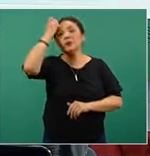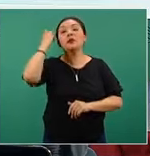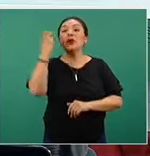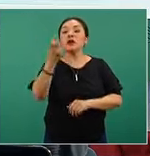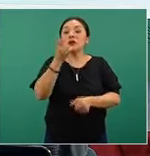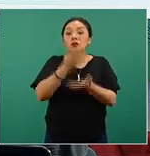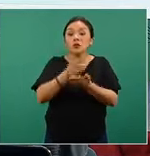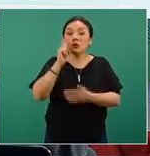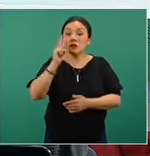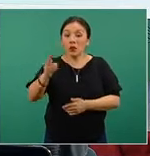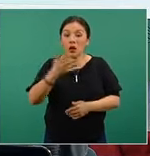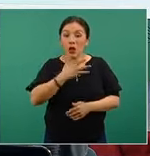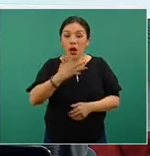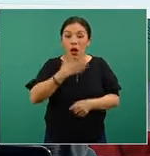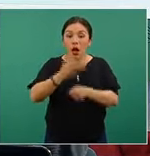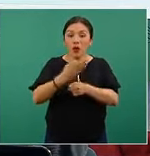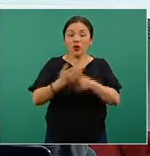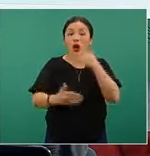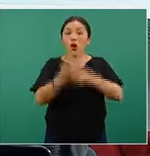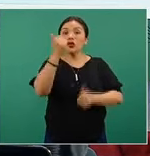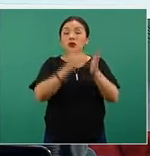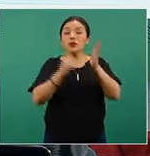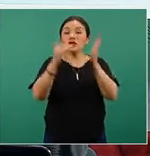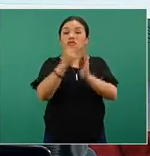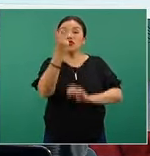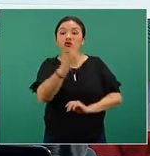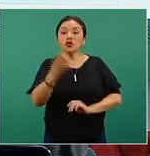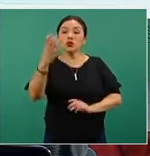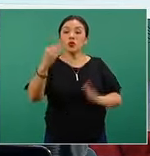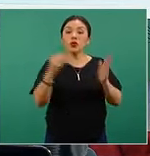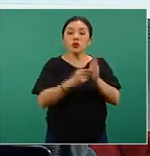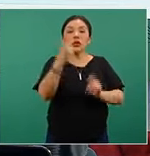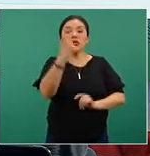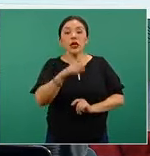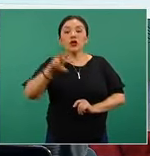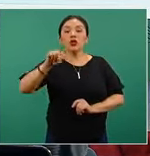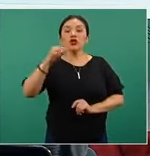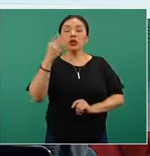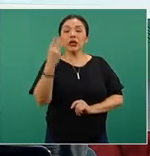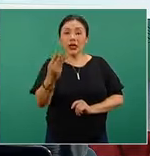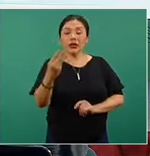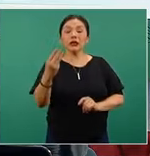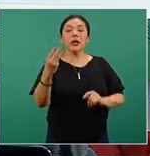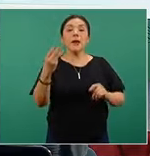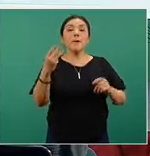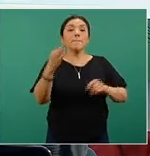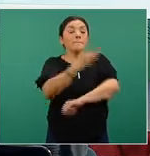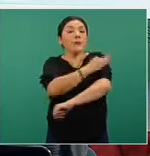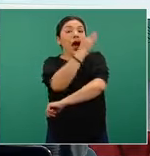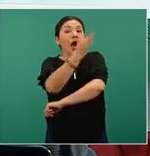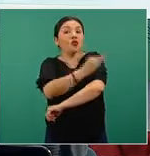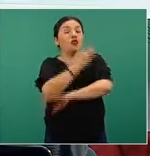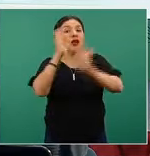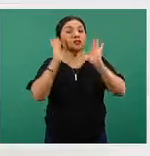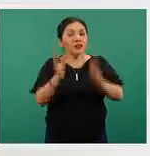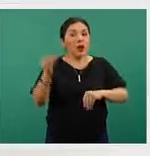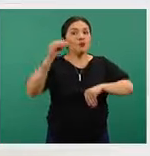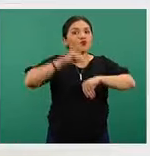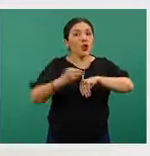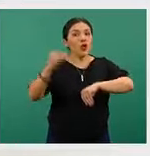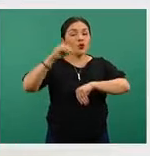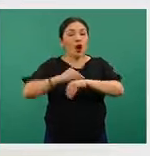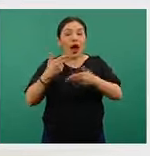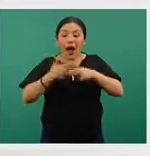identificamos bien ya 11 millones 204 mil 183 dosis aplicadas